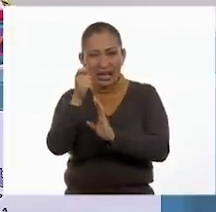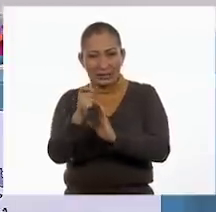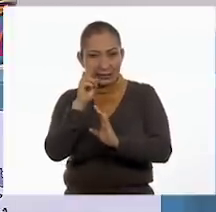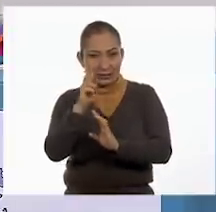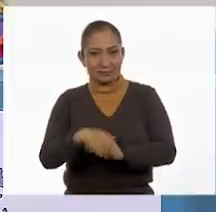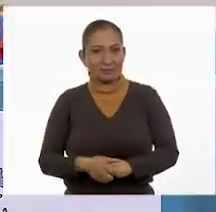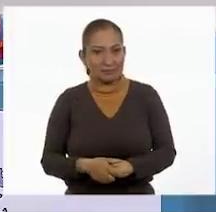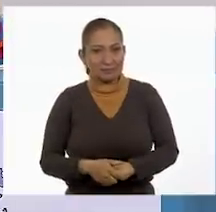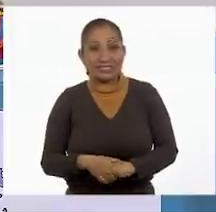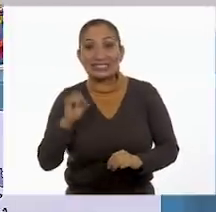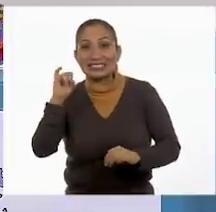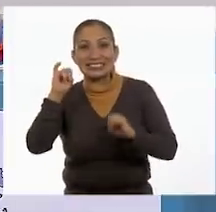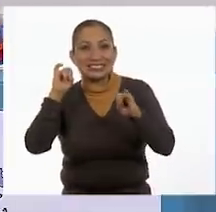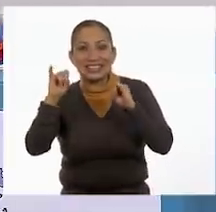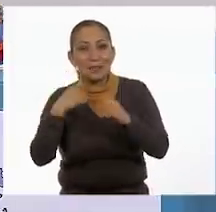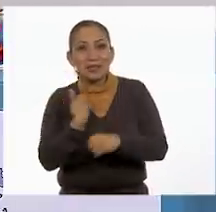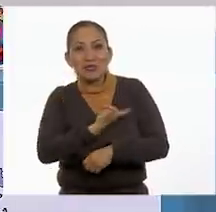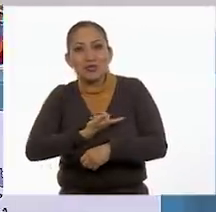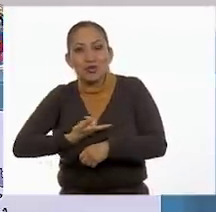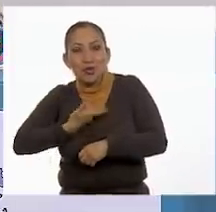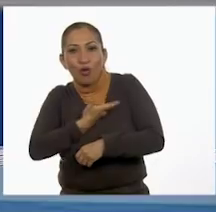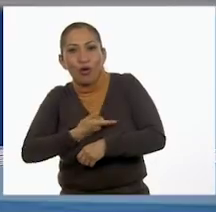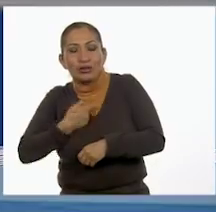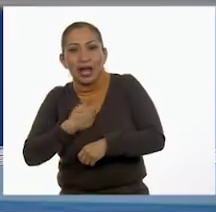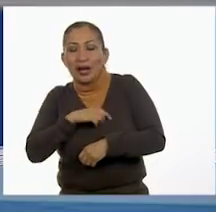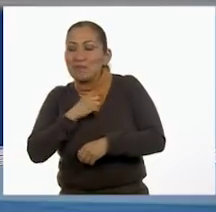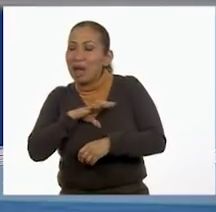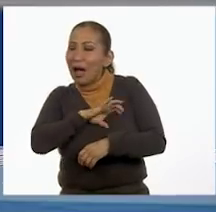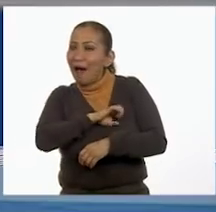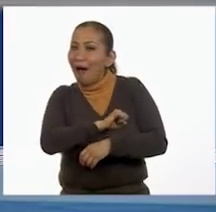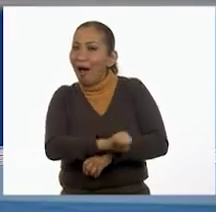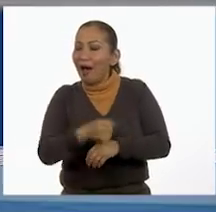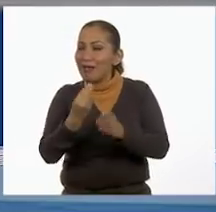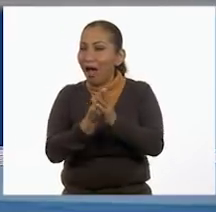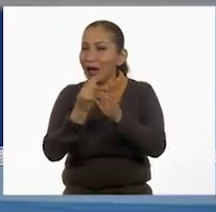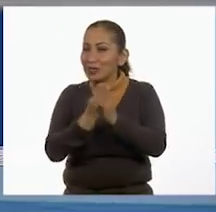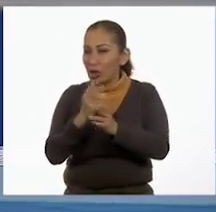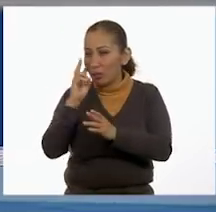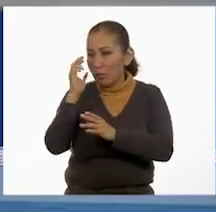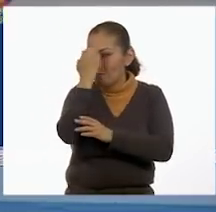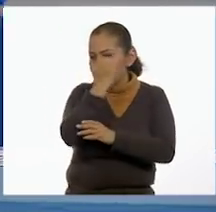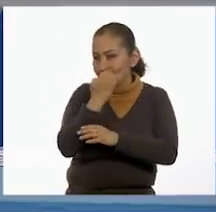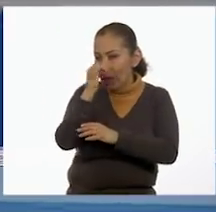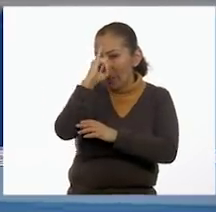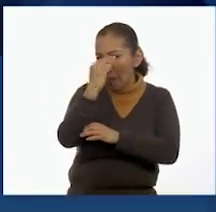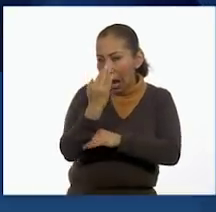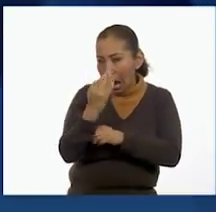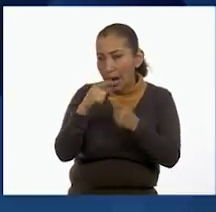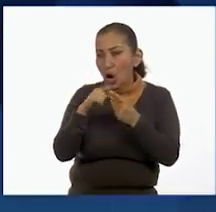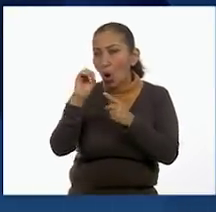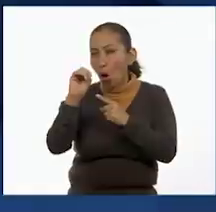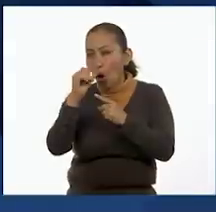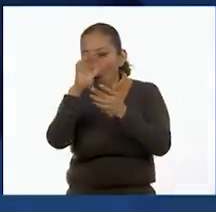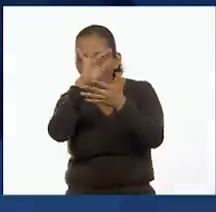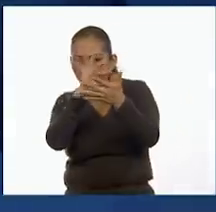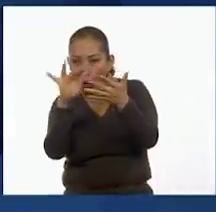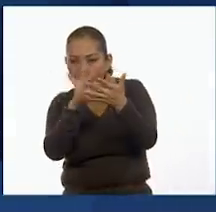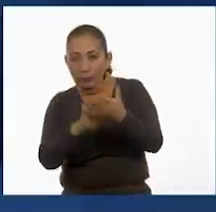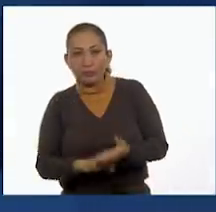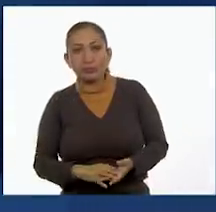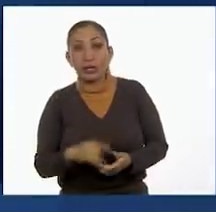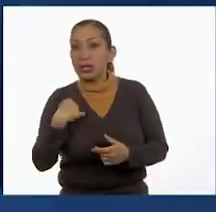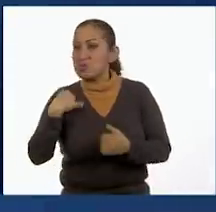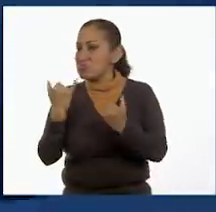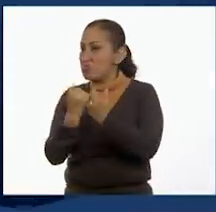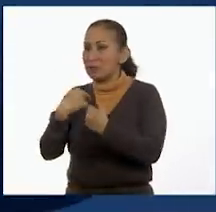verlas. Sí, me encanta. Es mi parte favorita de la clase cuando analizamos imágenes o texto. Ay, de la